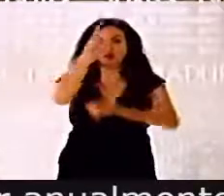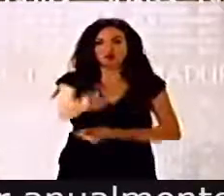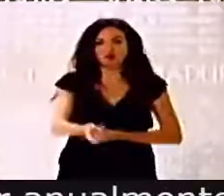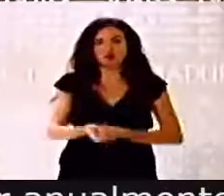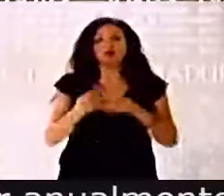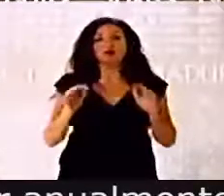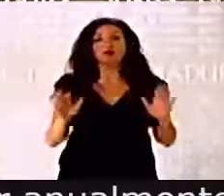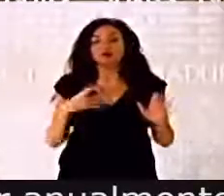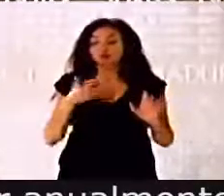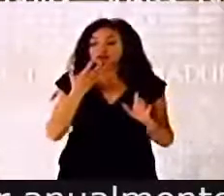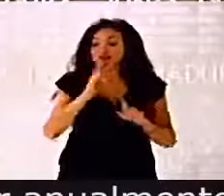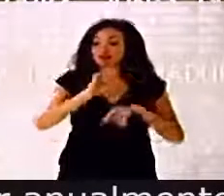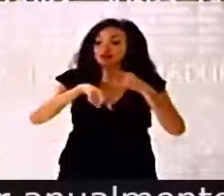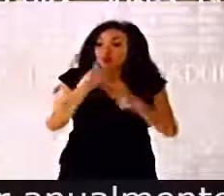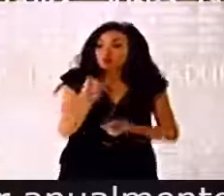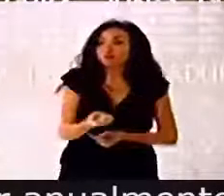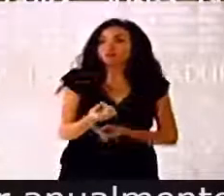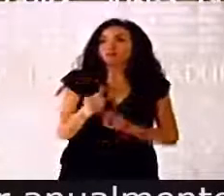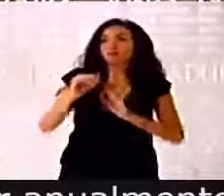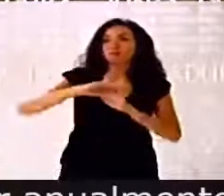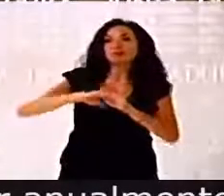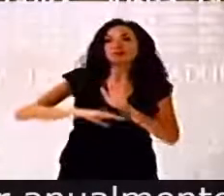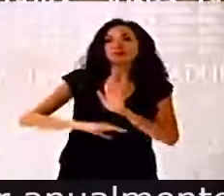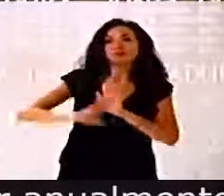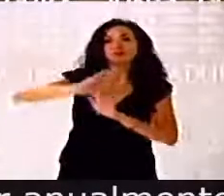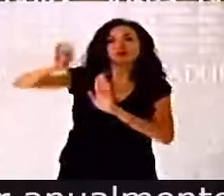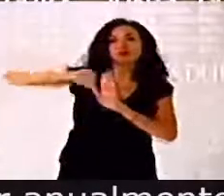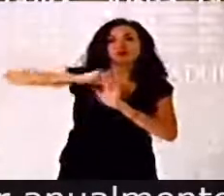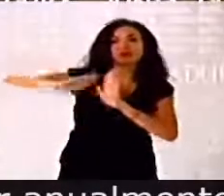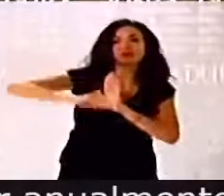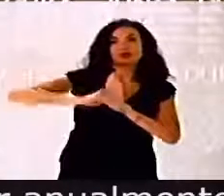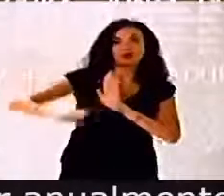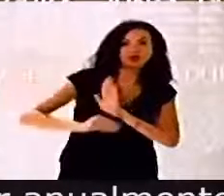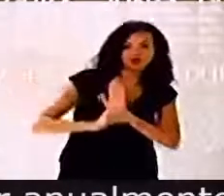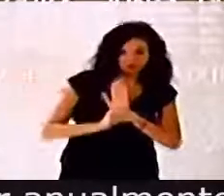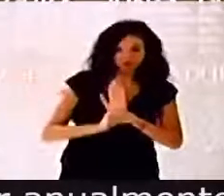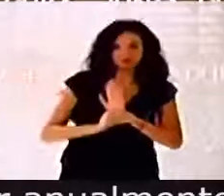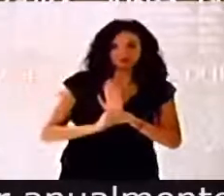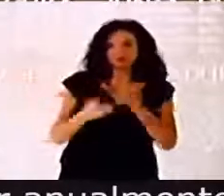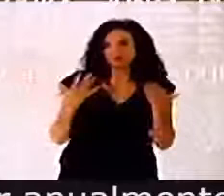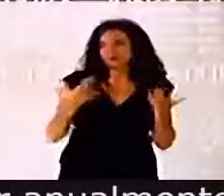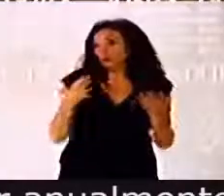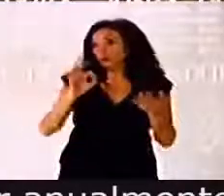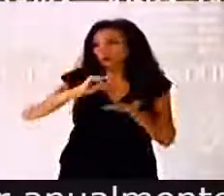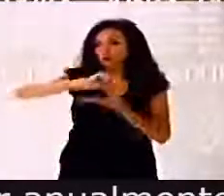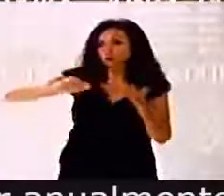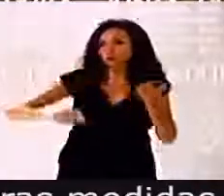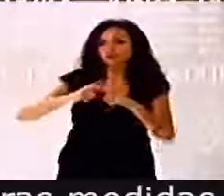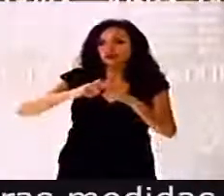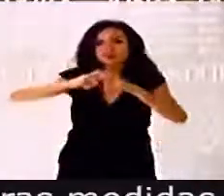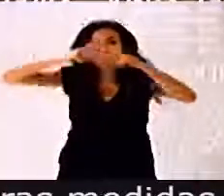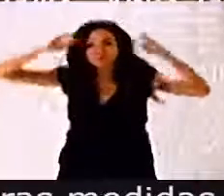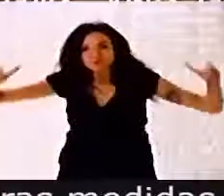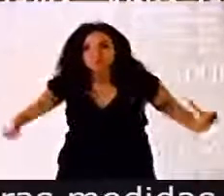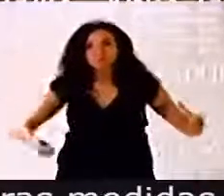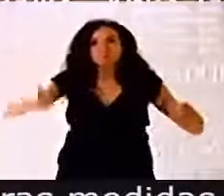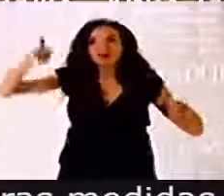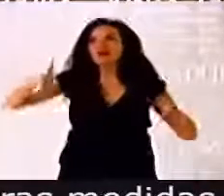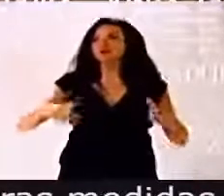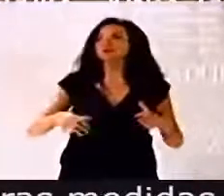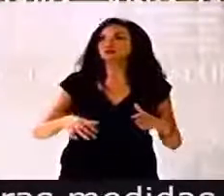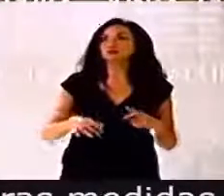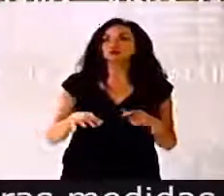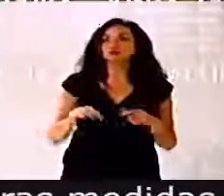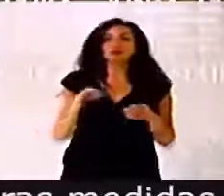si luego hay que tomar otras medidas o decisiones añadidas, incluida la de contratar más maestros y profesores y que